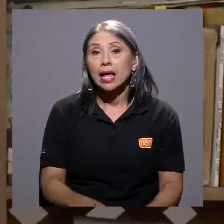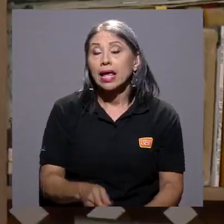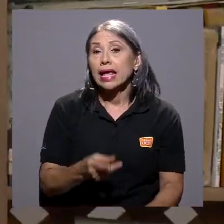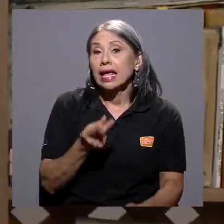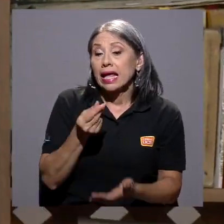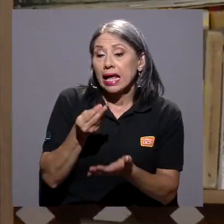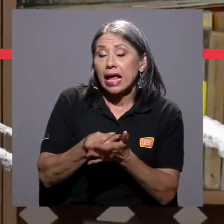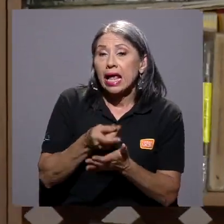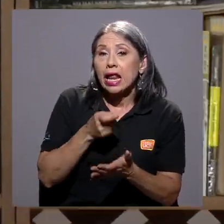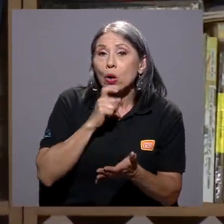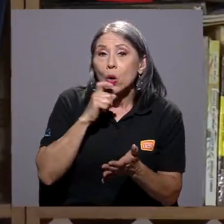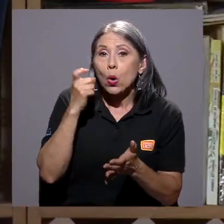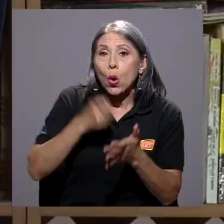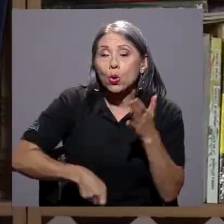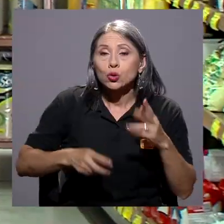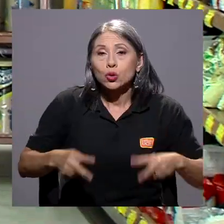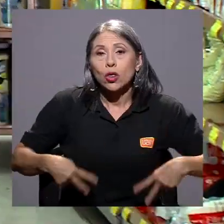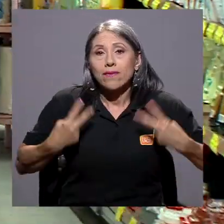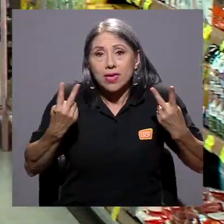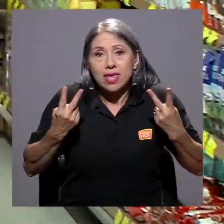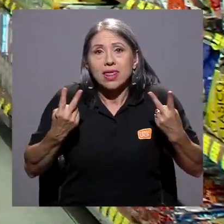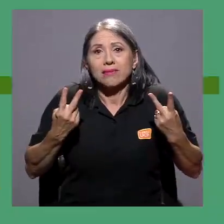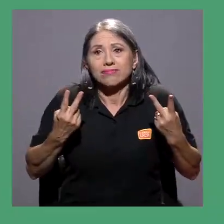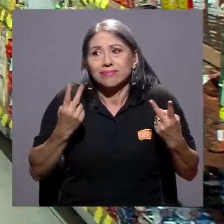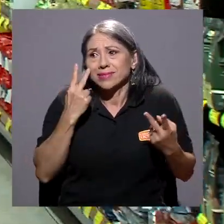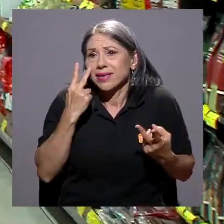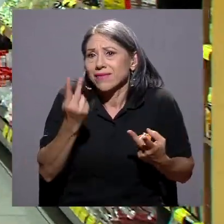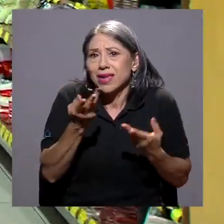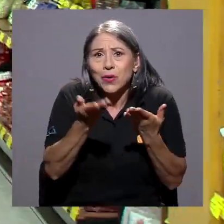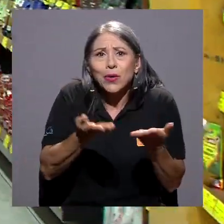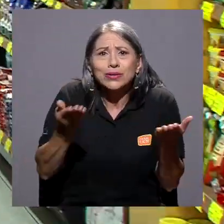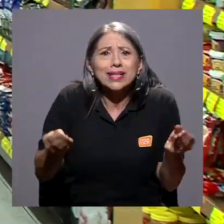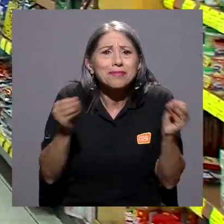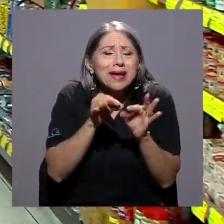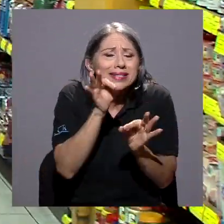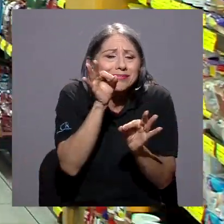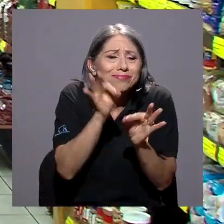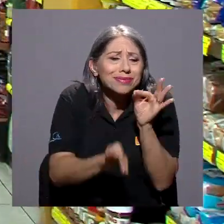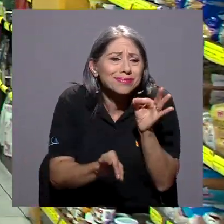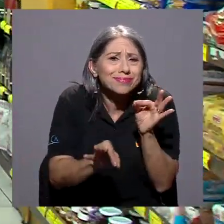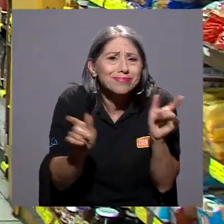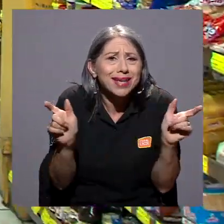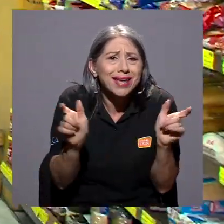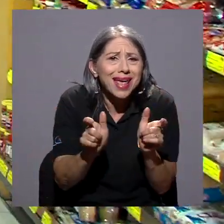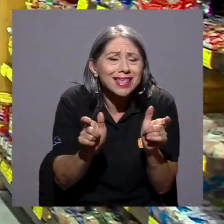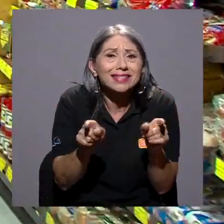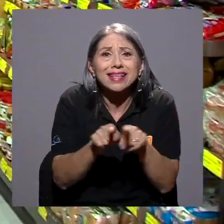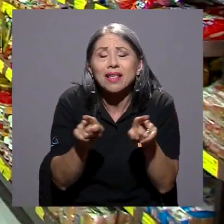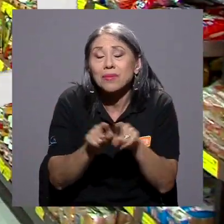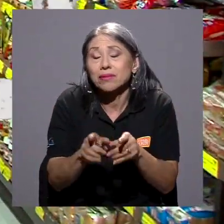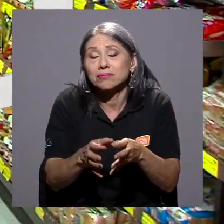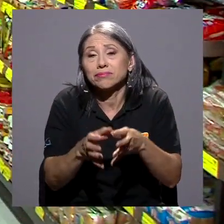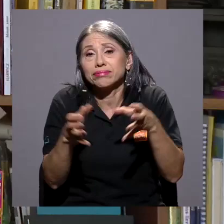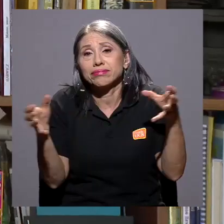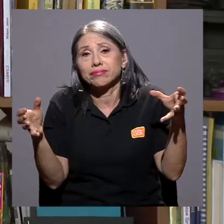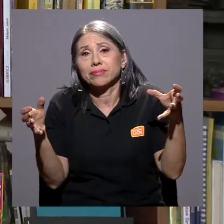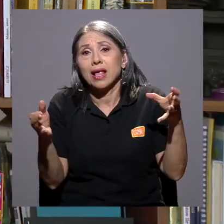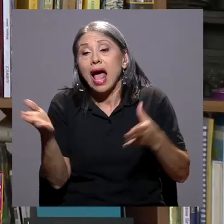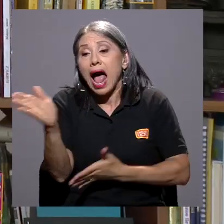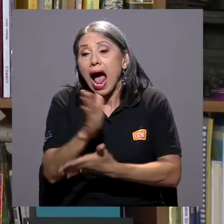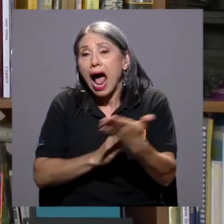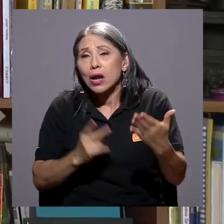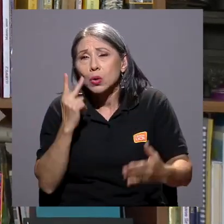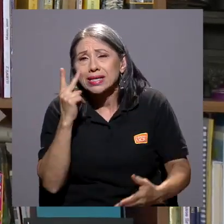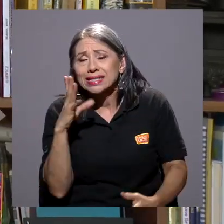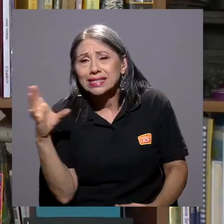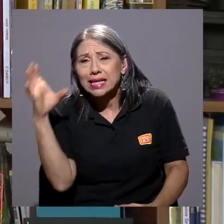El costo de vida se ve desde lo más pequeño, ¿verdad?, hasta lo más amplio. Creo que una de las cosas, digamos, donde se